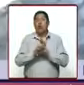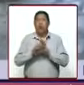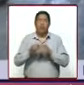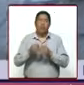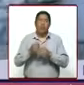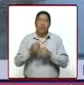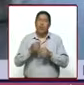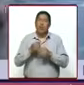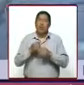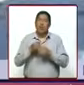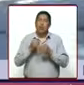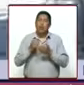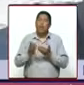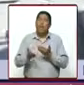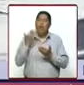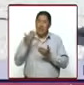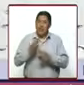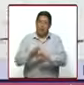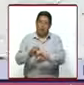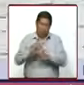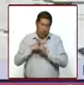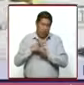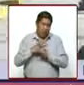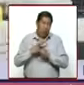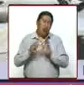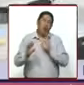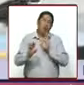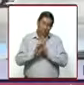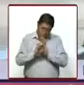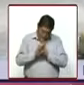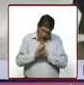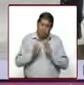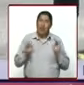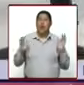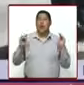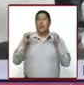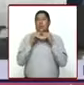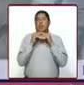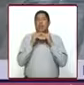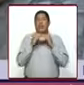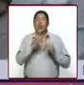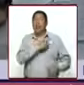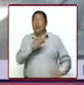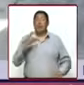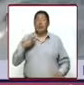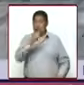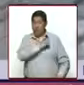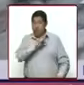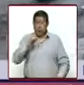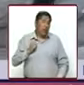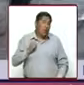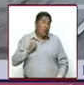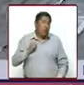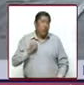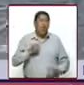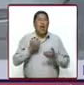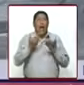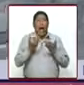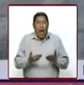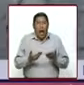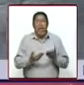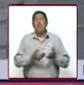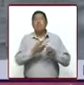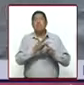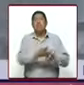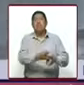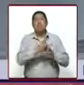el media, y en el caso específico de La Paz quiero ser bien contundente. En el Parlamento están durmiendo créditos para el municipio